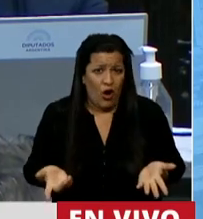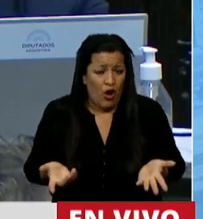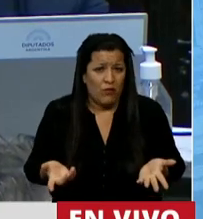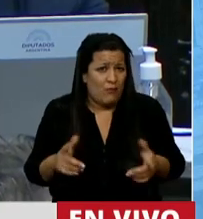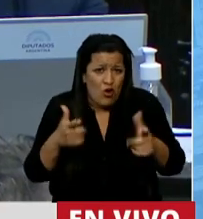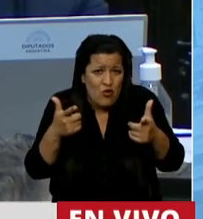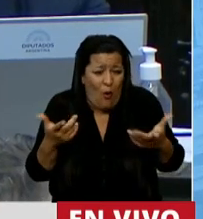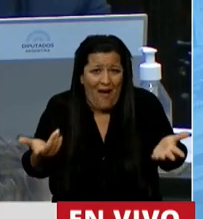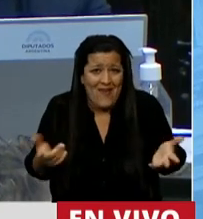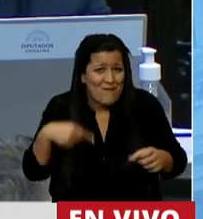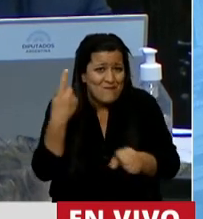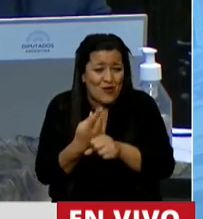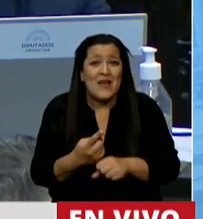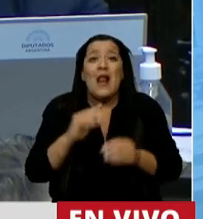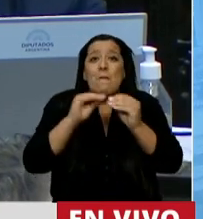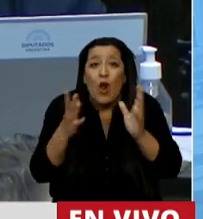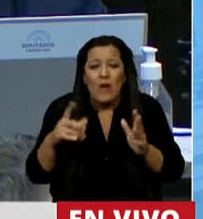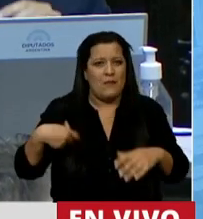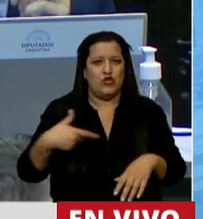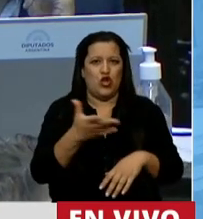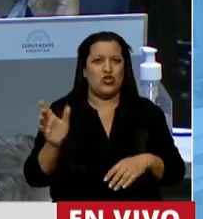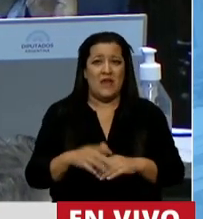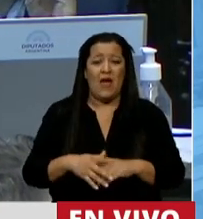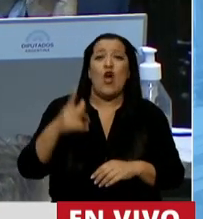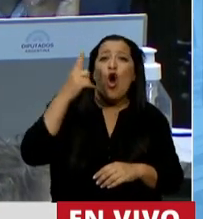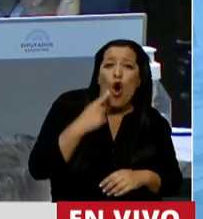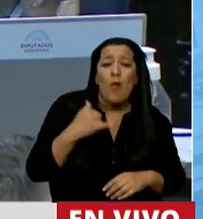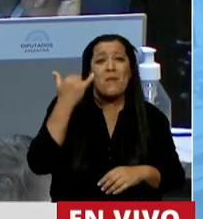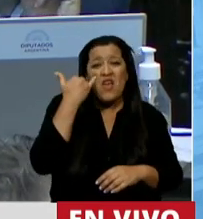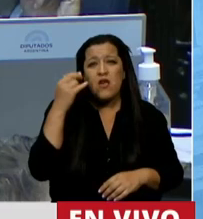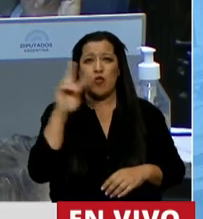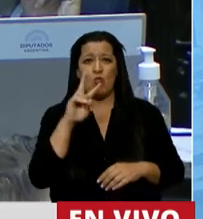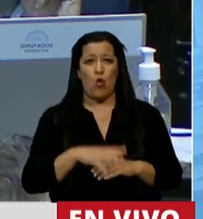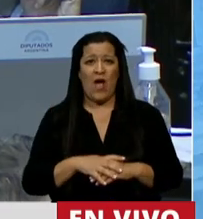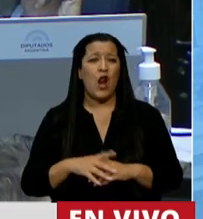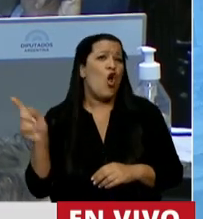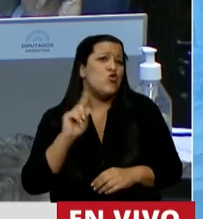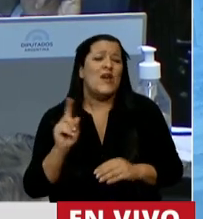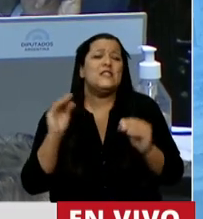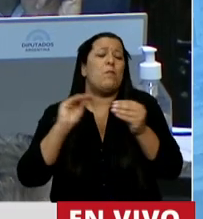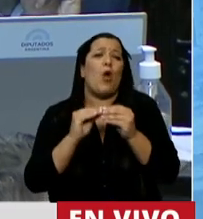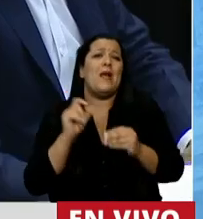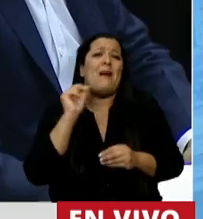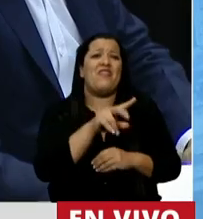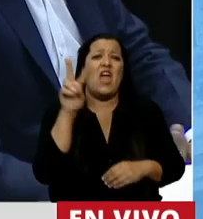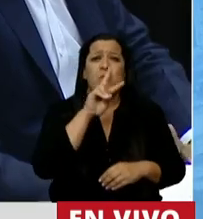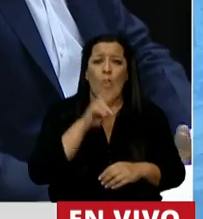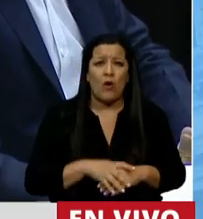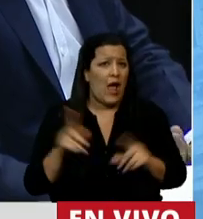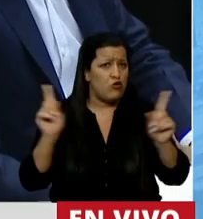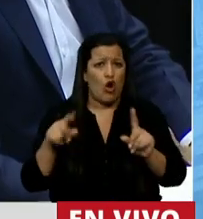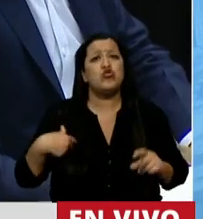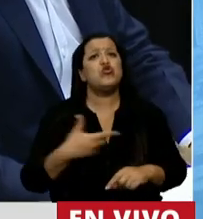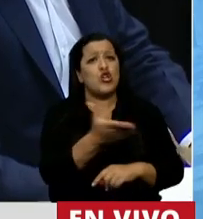No hay forma, este es un problema social. El hombre y la mujer no es un problema de las mujeres, es un problema social y